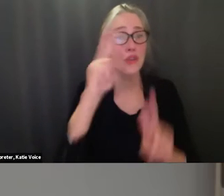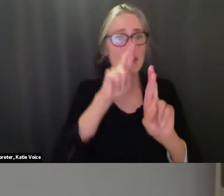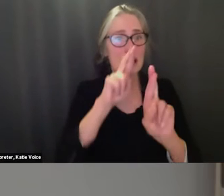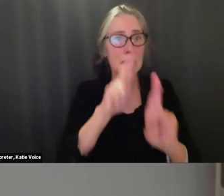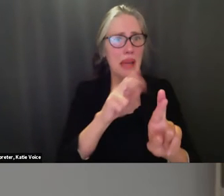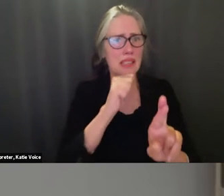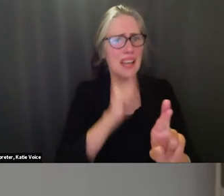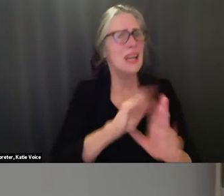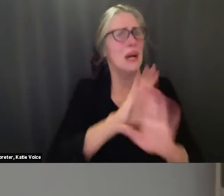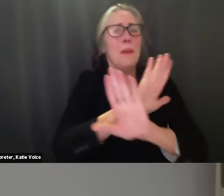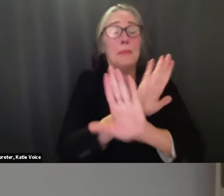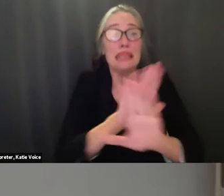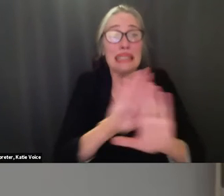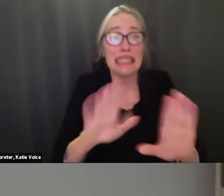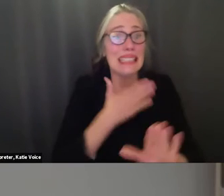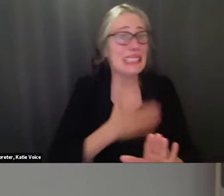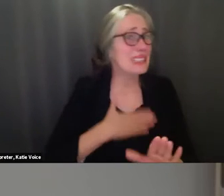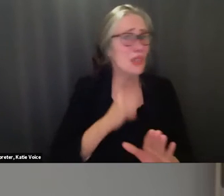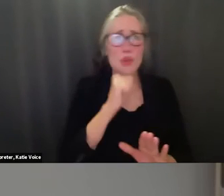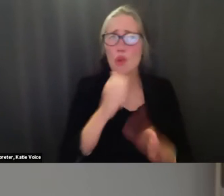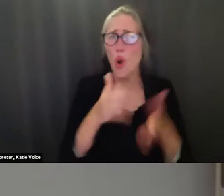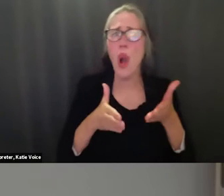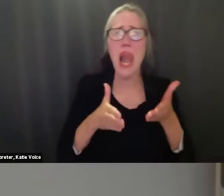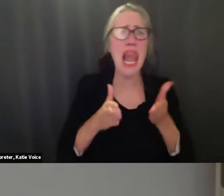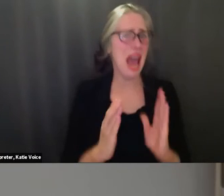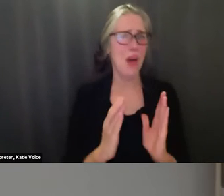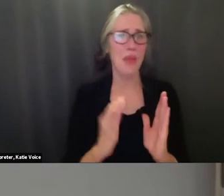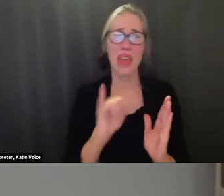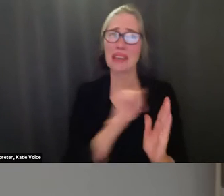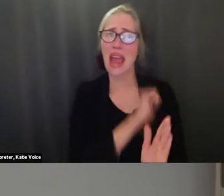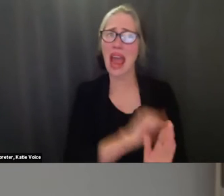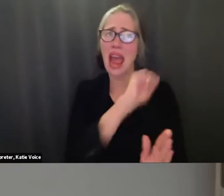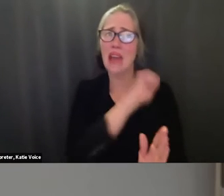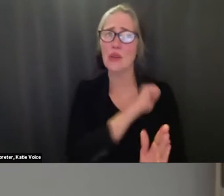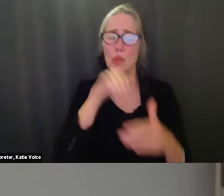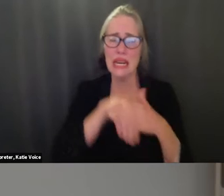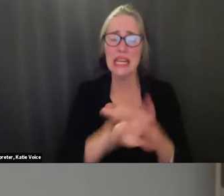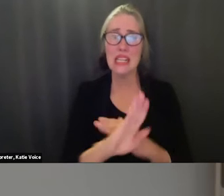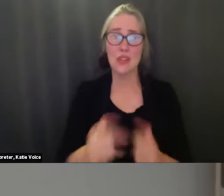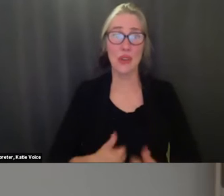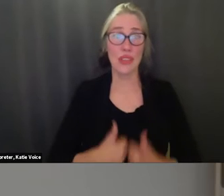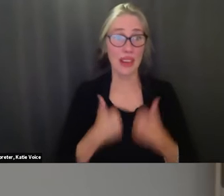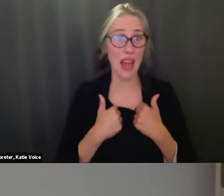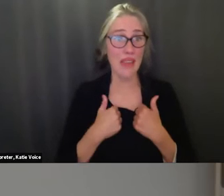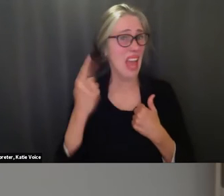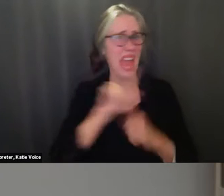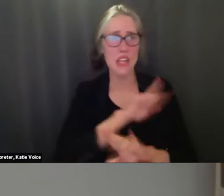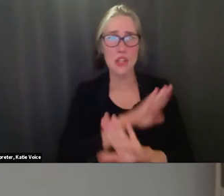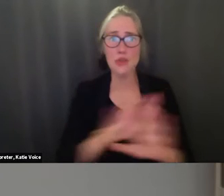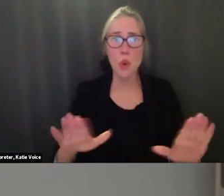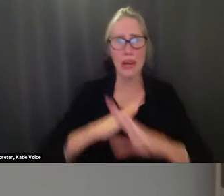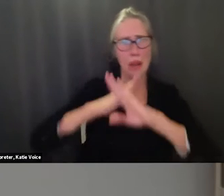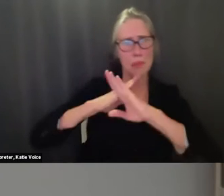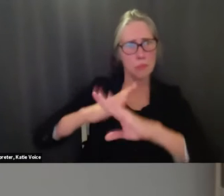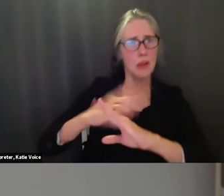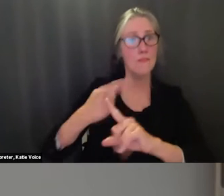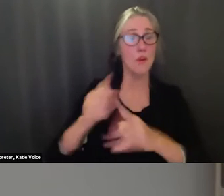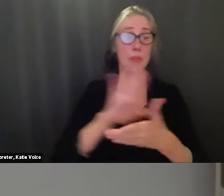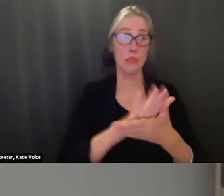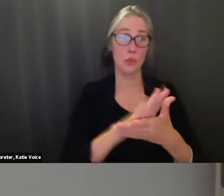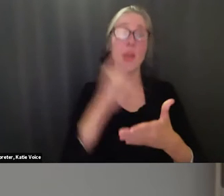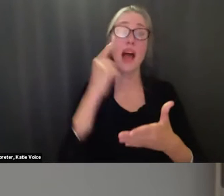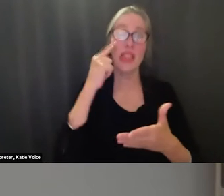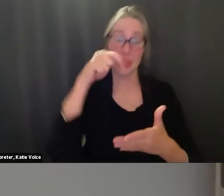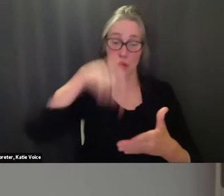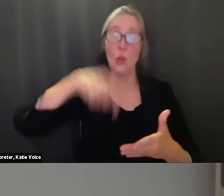respeto y de la tolerancia, por favor, no permitan el antisemitismo en sus vidas o en nuestras escuelas. Yo creo que esto es lo menos que